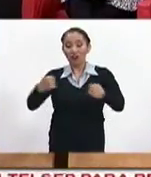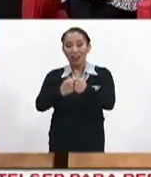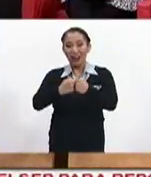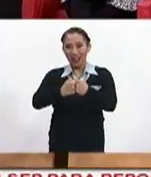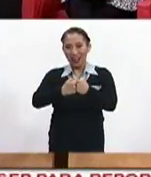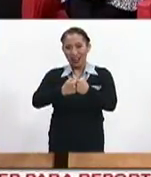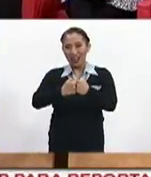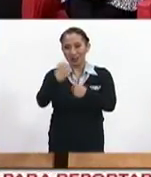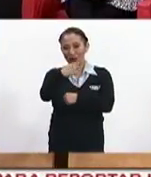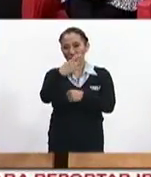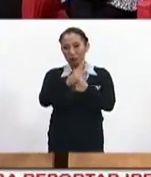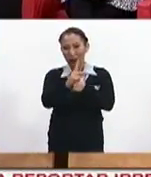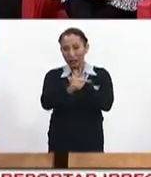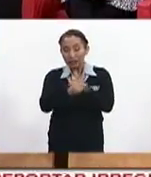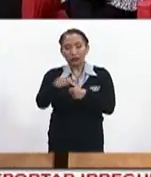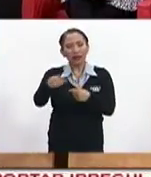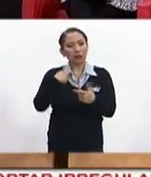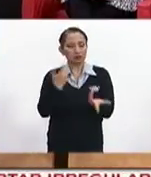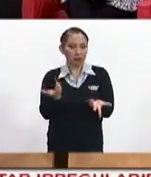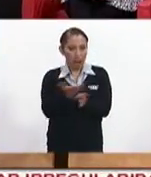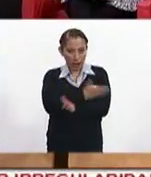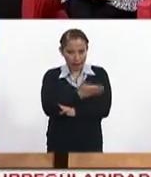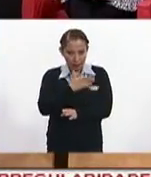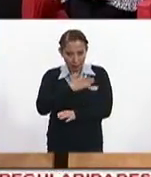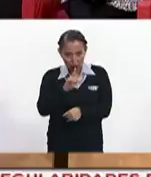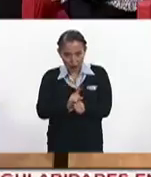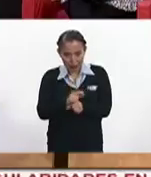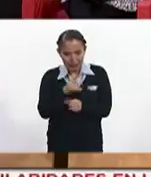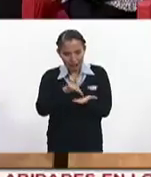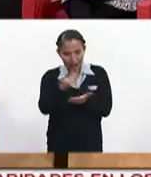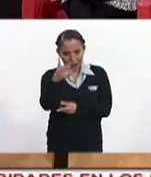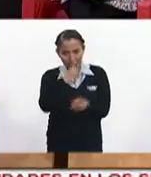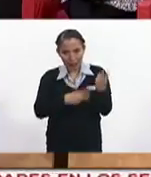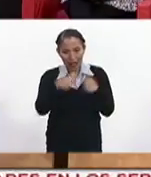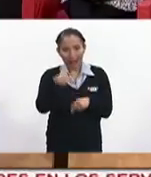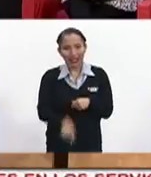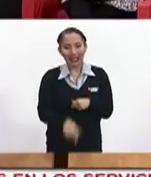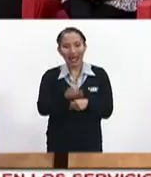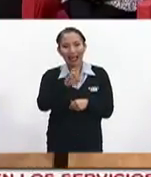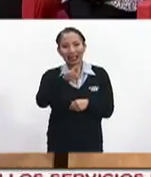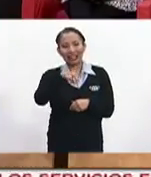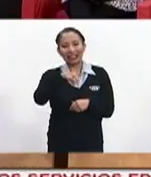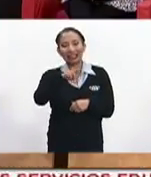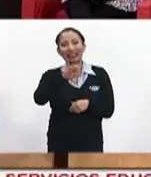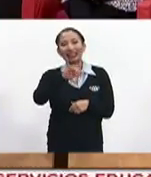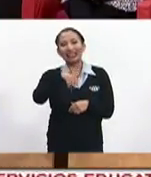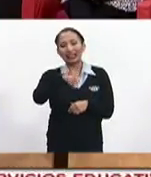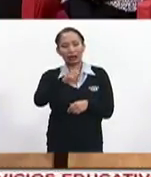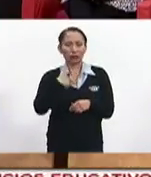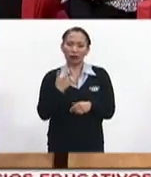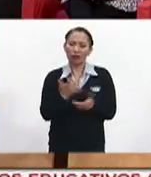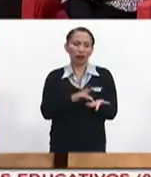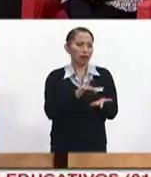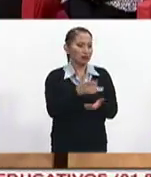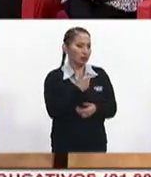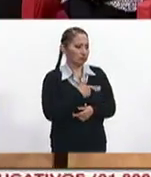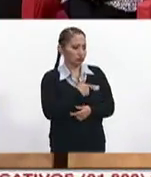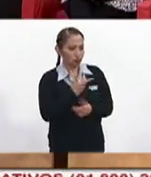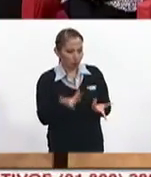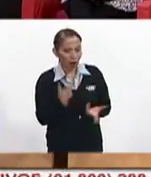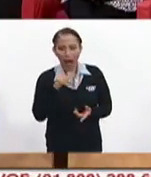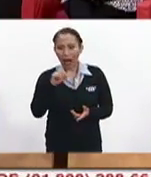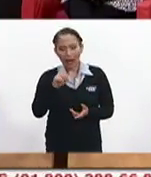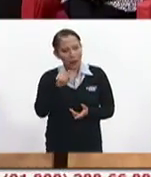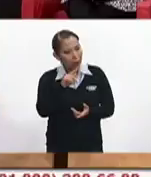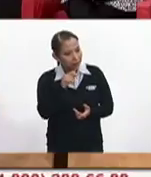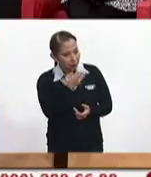frontera con México. La pregunta, bueno, antes que nada, muy buenos días, gracias por estar con nosotros, Enrique. No, gracias a ustedes, un gusto, buenos días, Ana